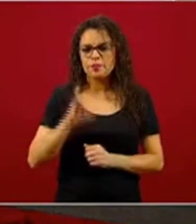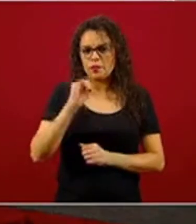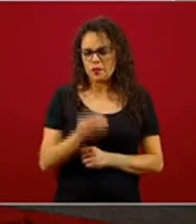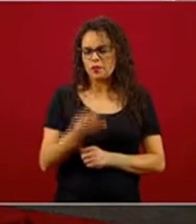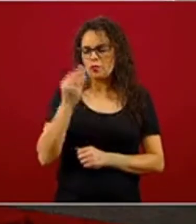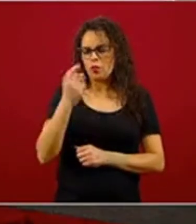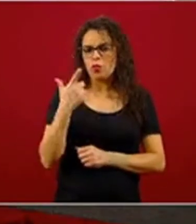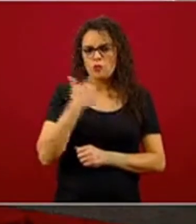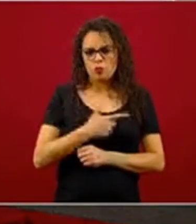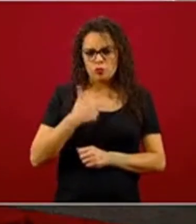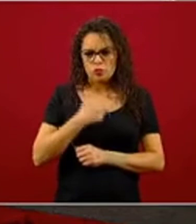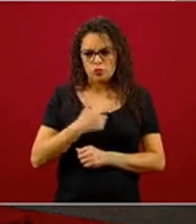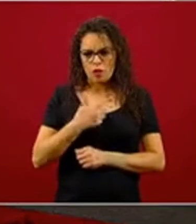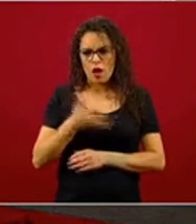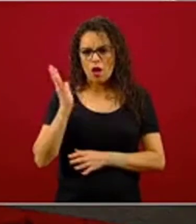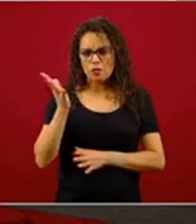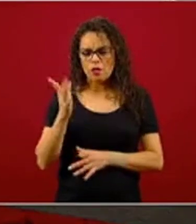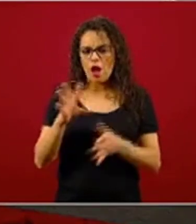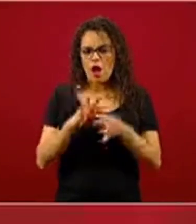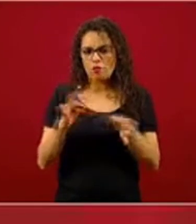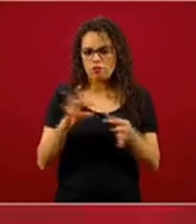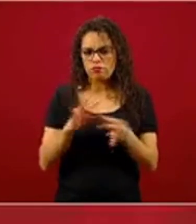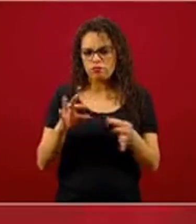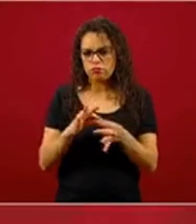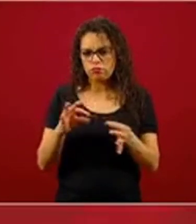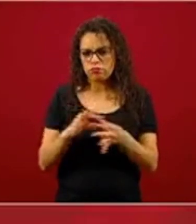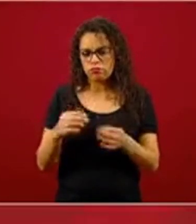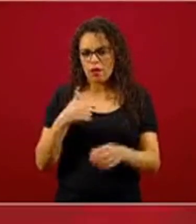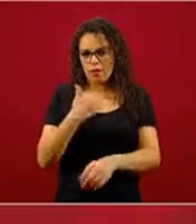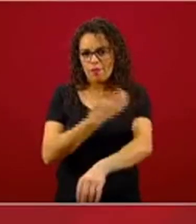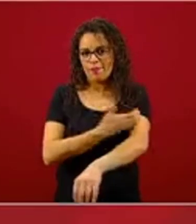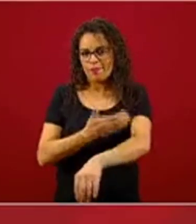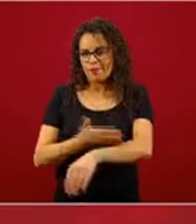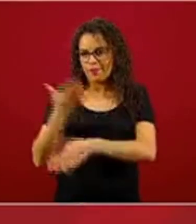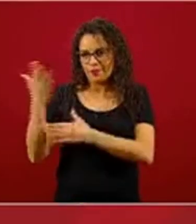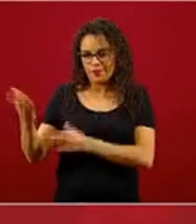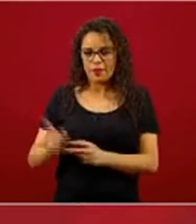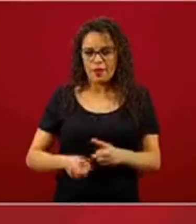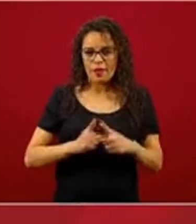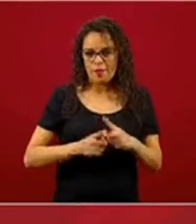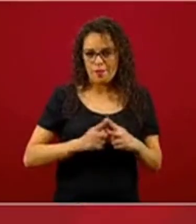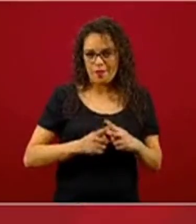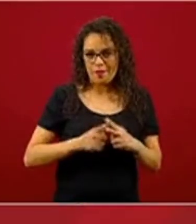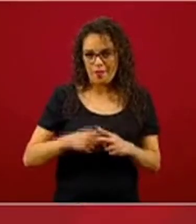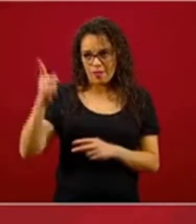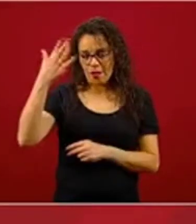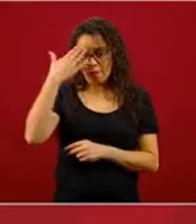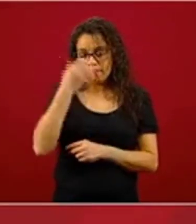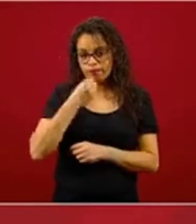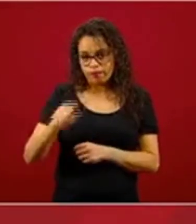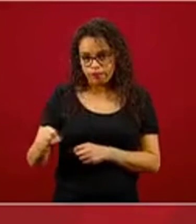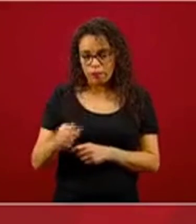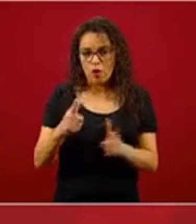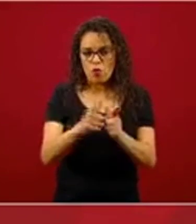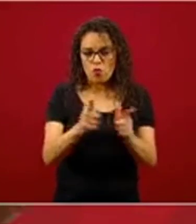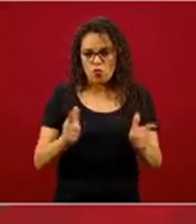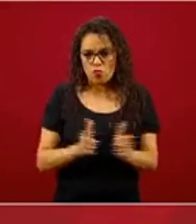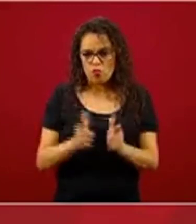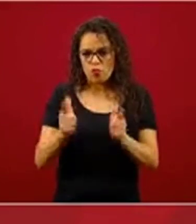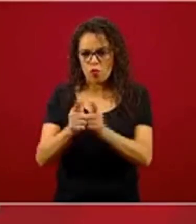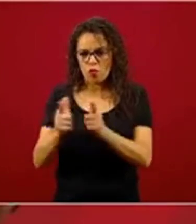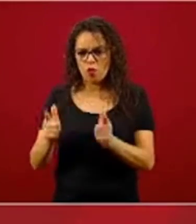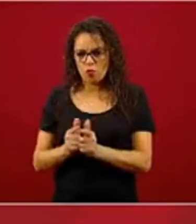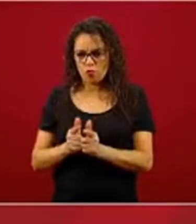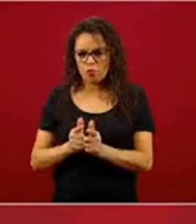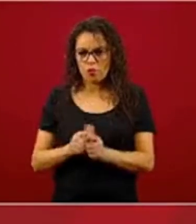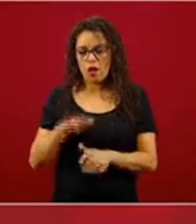con las colegas matemáticas y matemáticos. Tenemos varios grupos que han trabajado, a veces